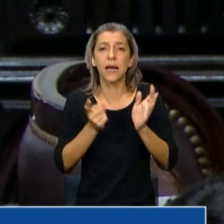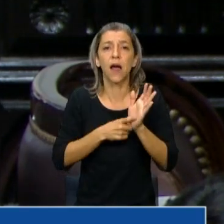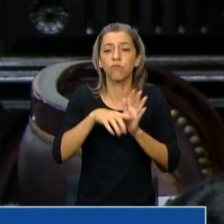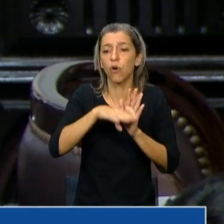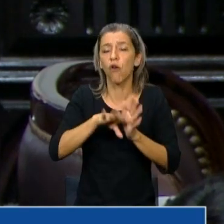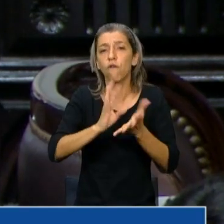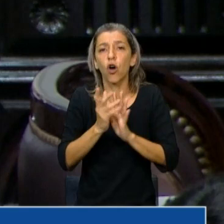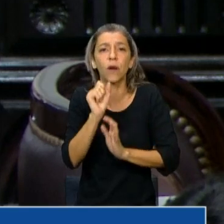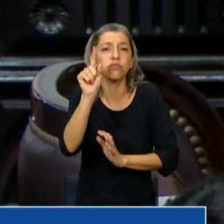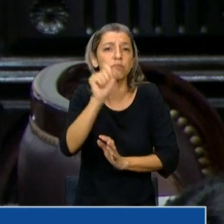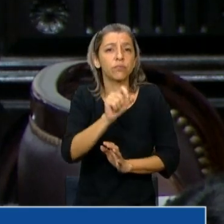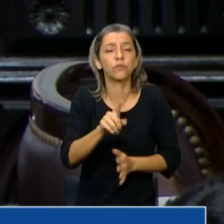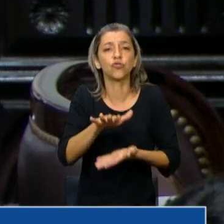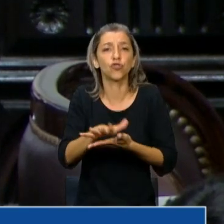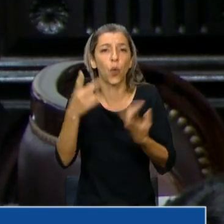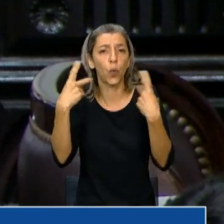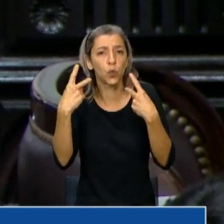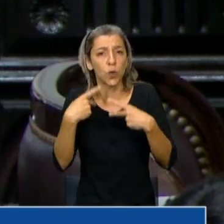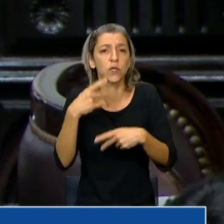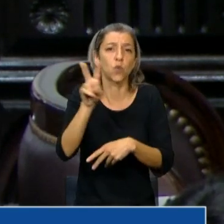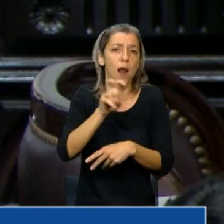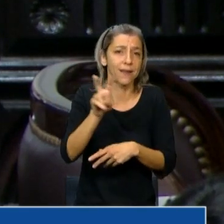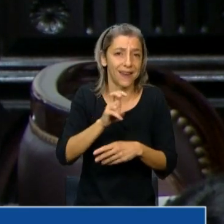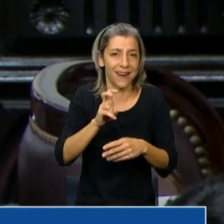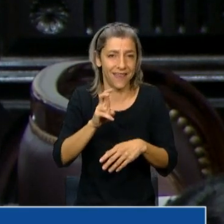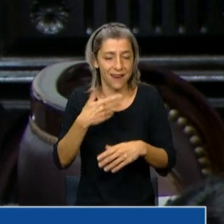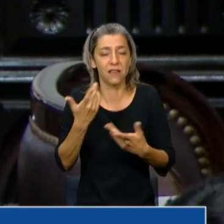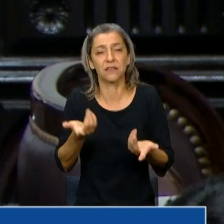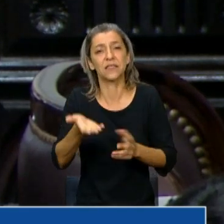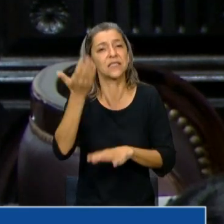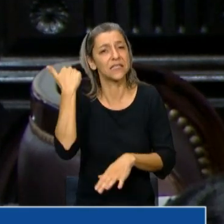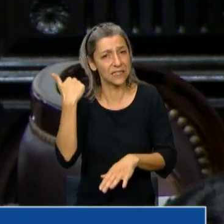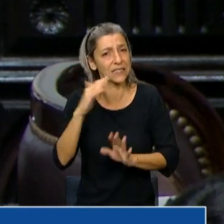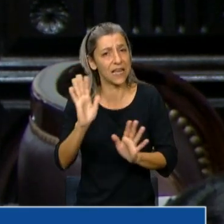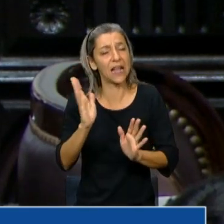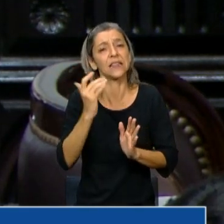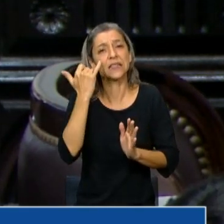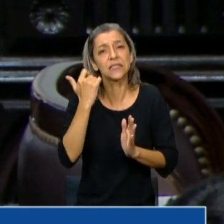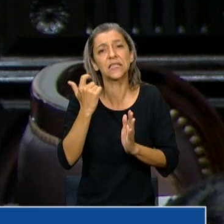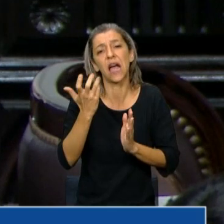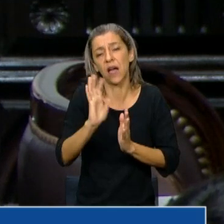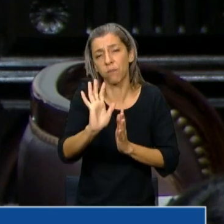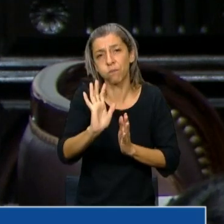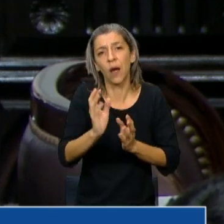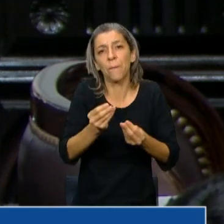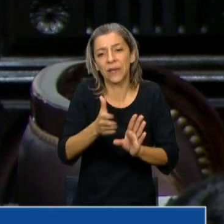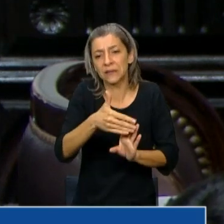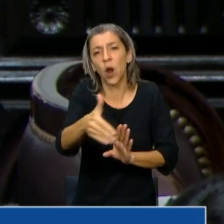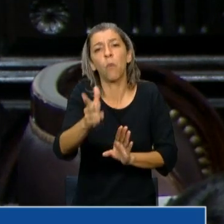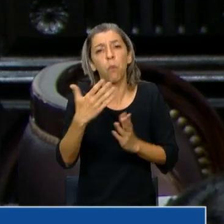los alquileres del turismo. De hecho, Salta lo ha regulado a través de registración, pero también pueden regular otros aspectos.